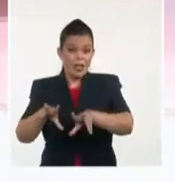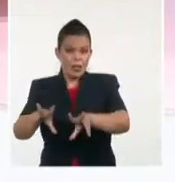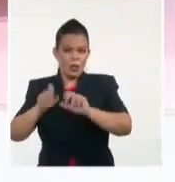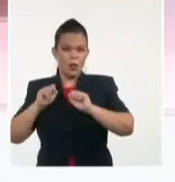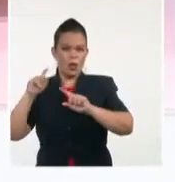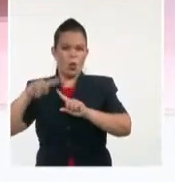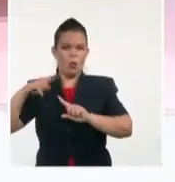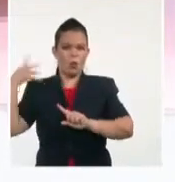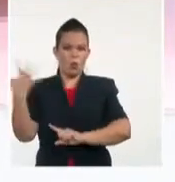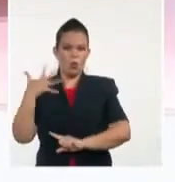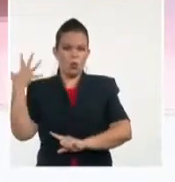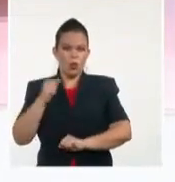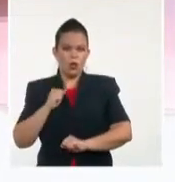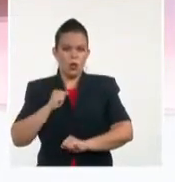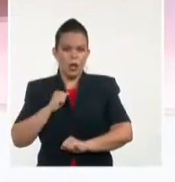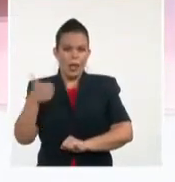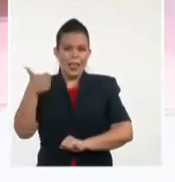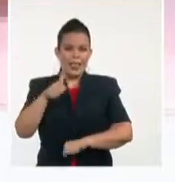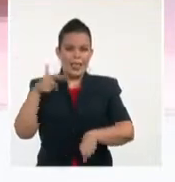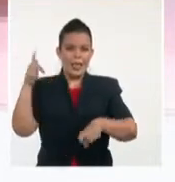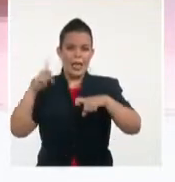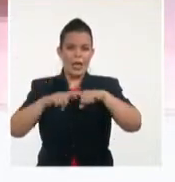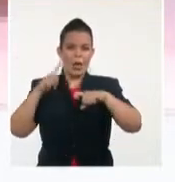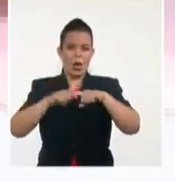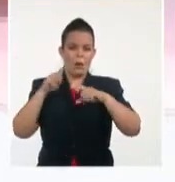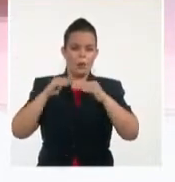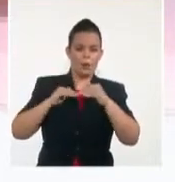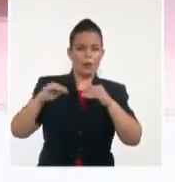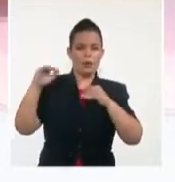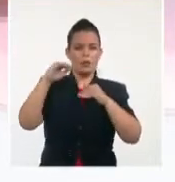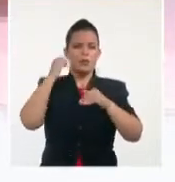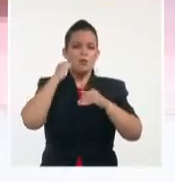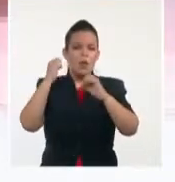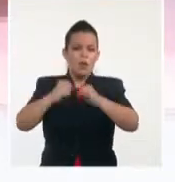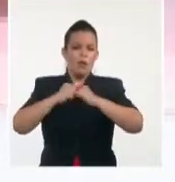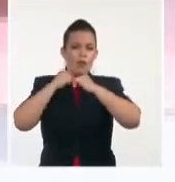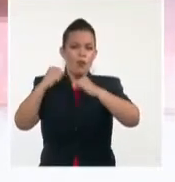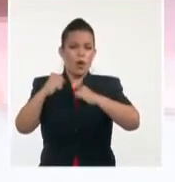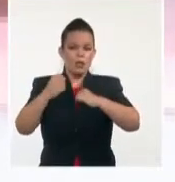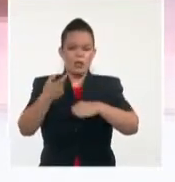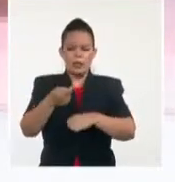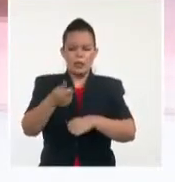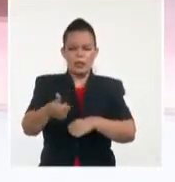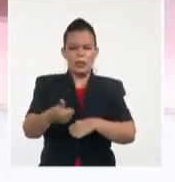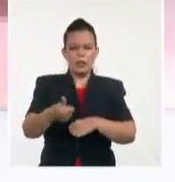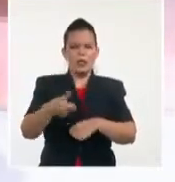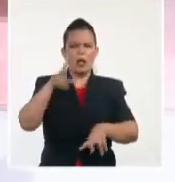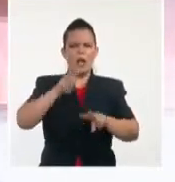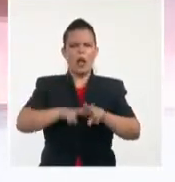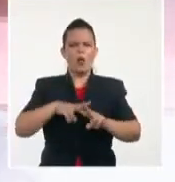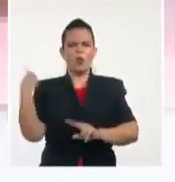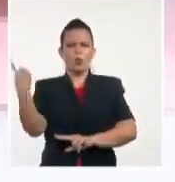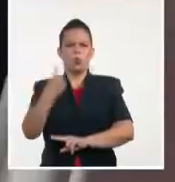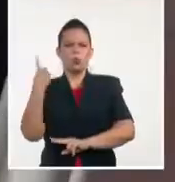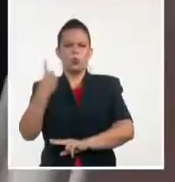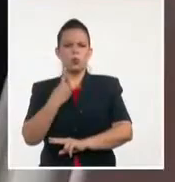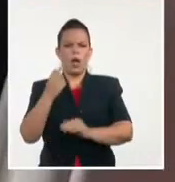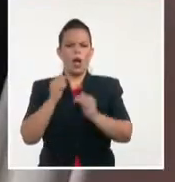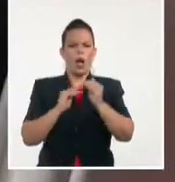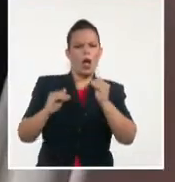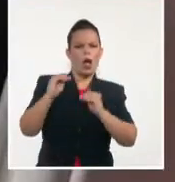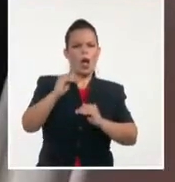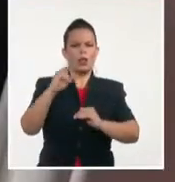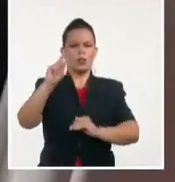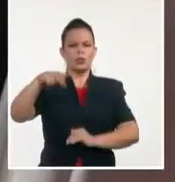Kilómetros por hora más y hubiera sido un huracán categoría 2, moviéndose a esa velocidad. O sea que esto es algo